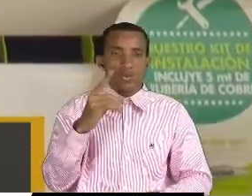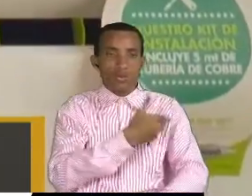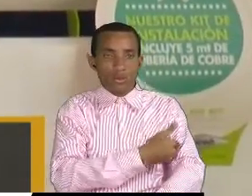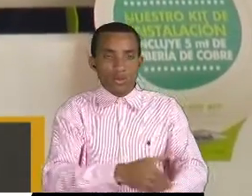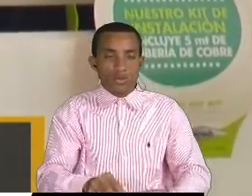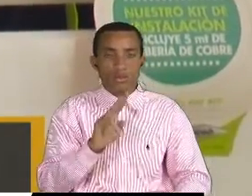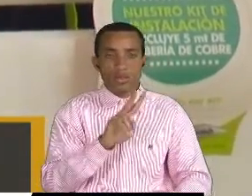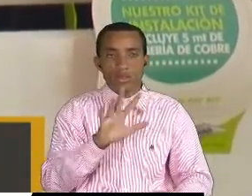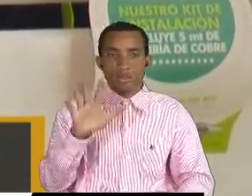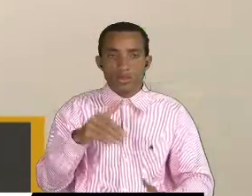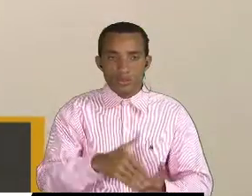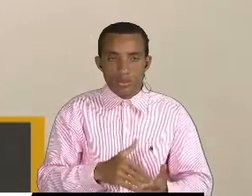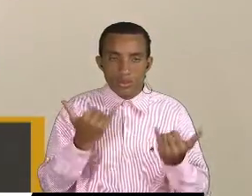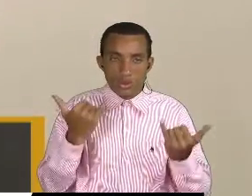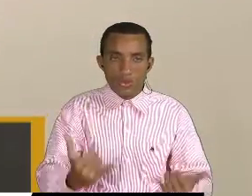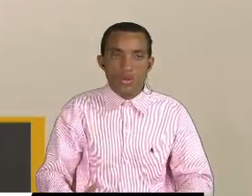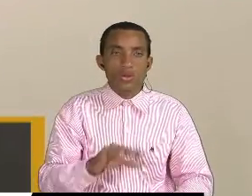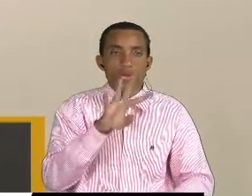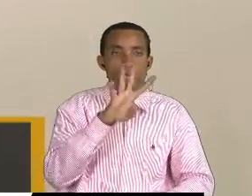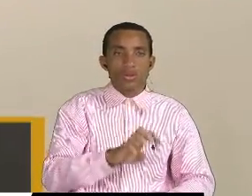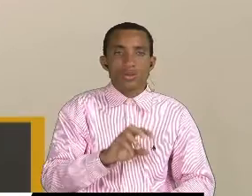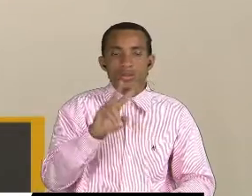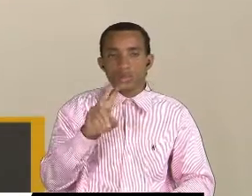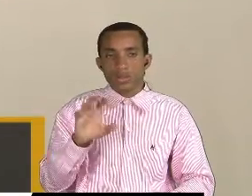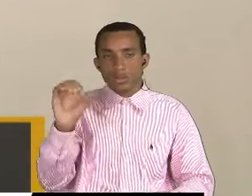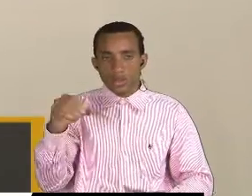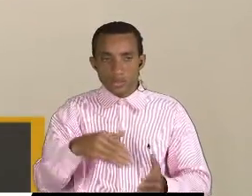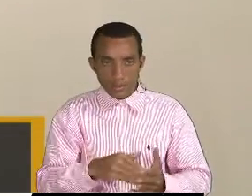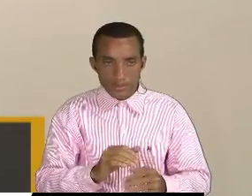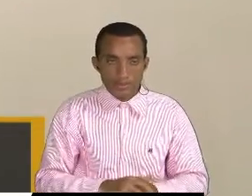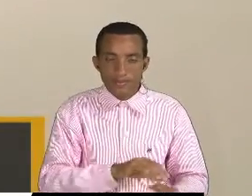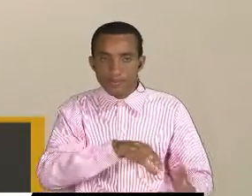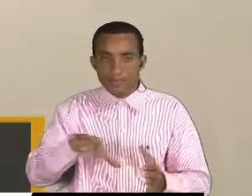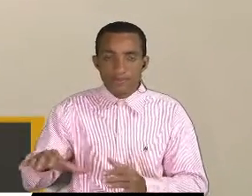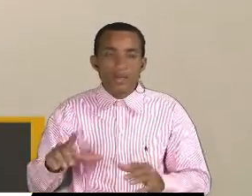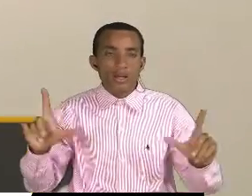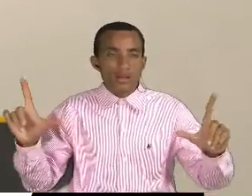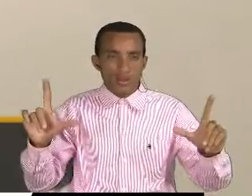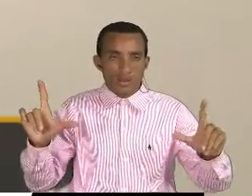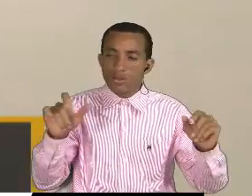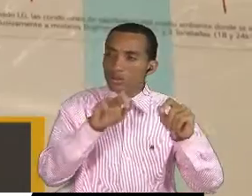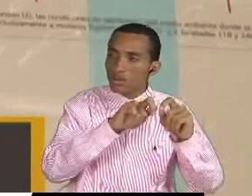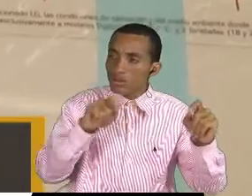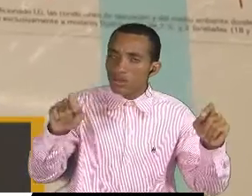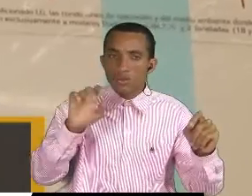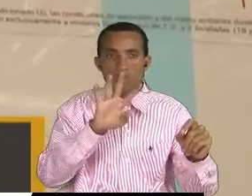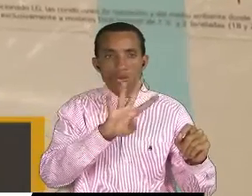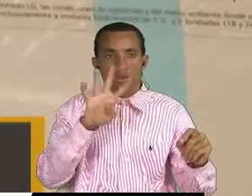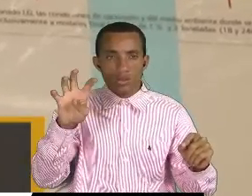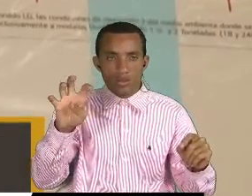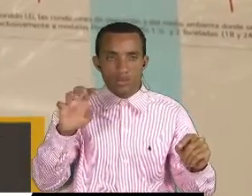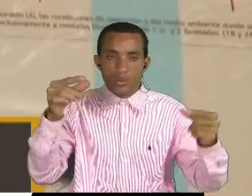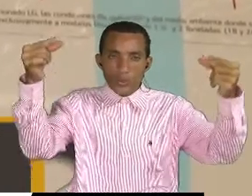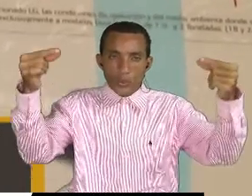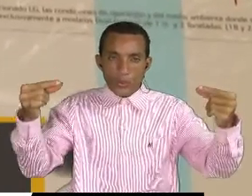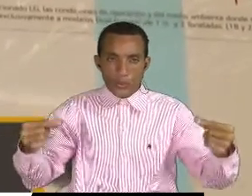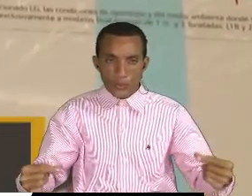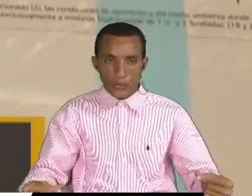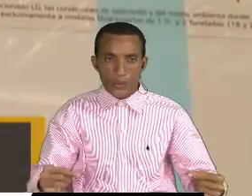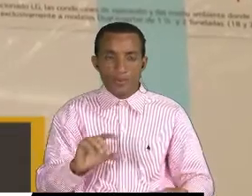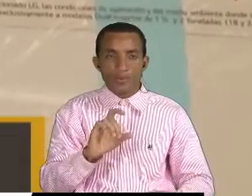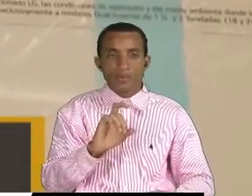1.025.000, hoy vale 970.000. Un televisor de 49 pulgadas, Smart, Elgin,